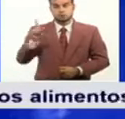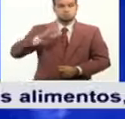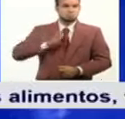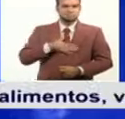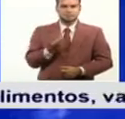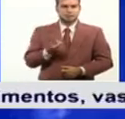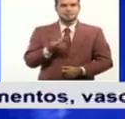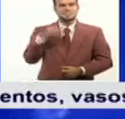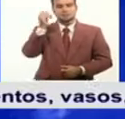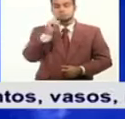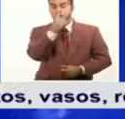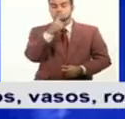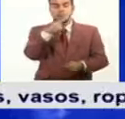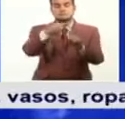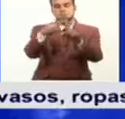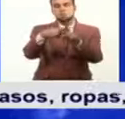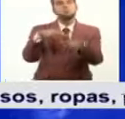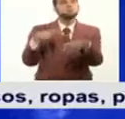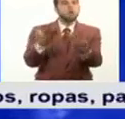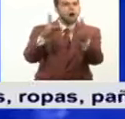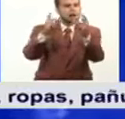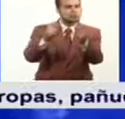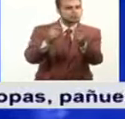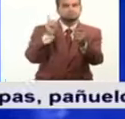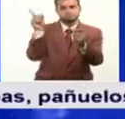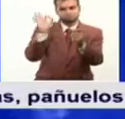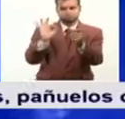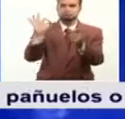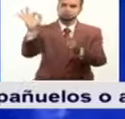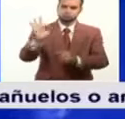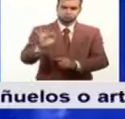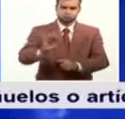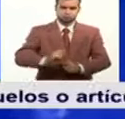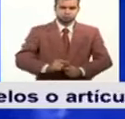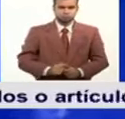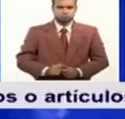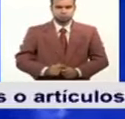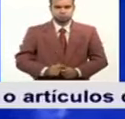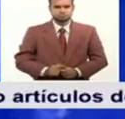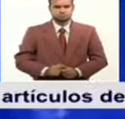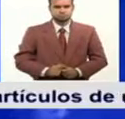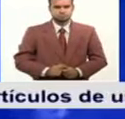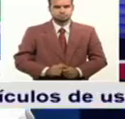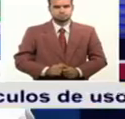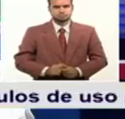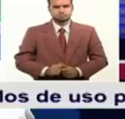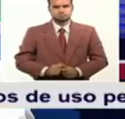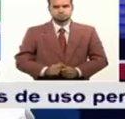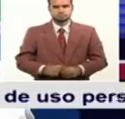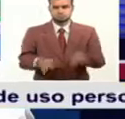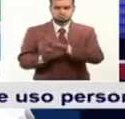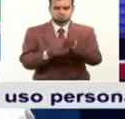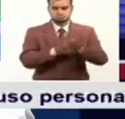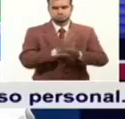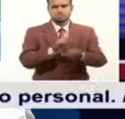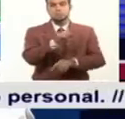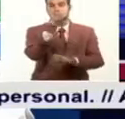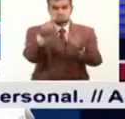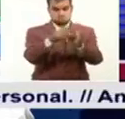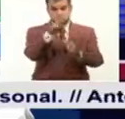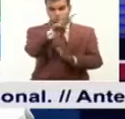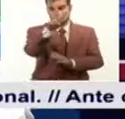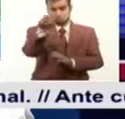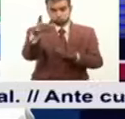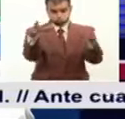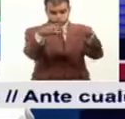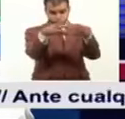de las pruebas, en ese orden, de ahí al abajo, por debajo de 5. De los 1.221 pacientes diagnosticados ayer,